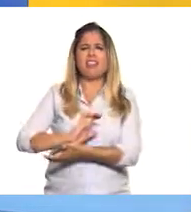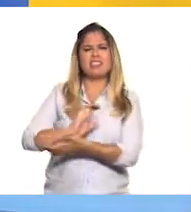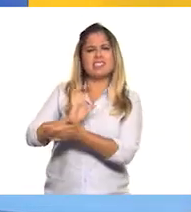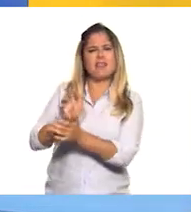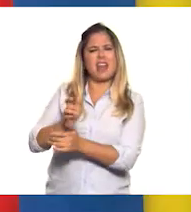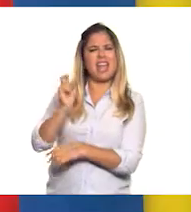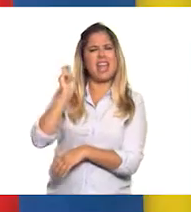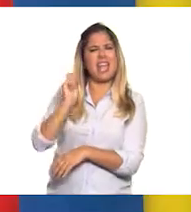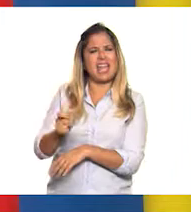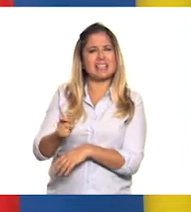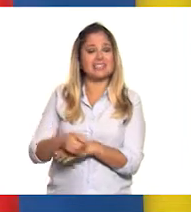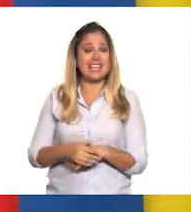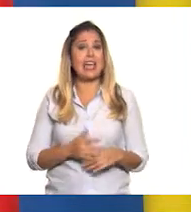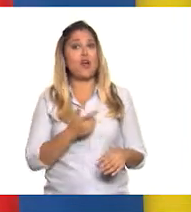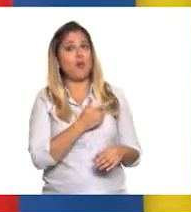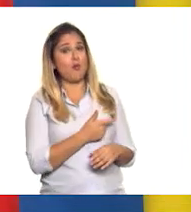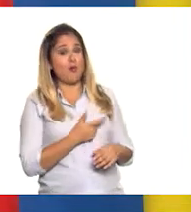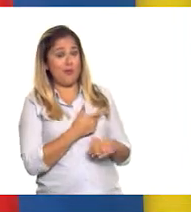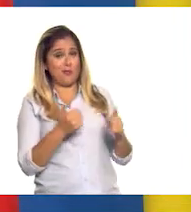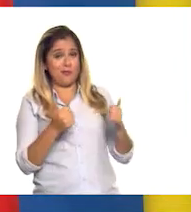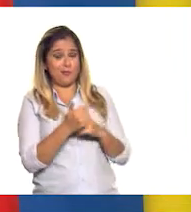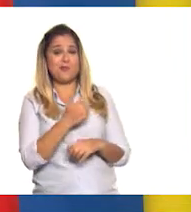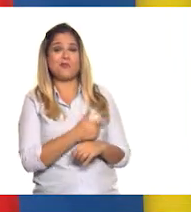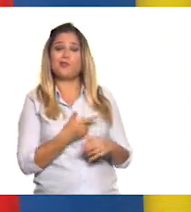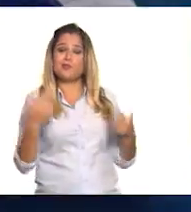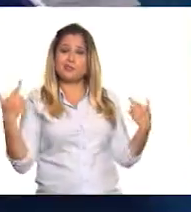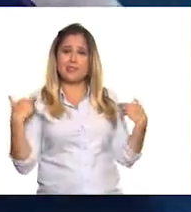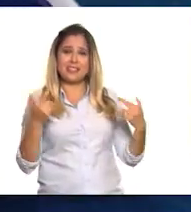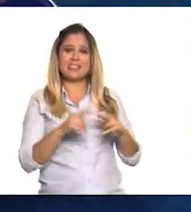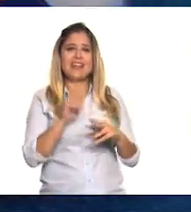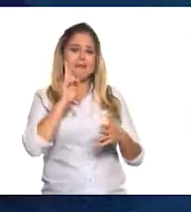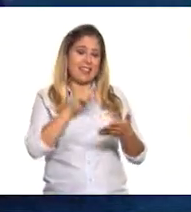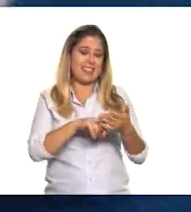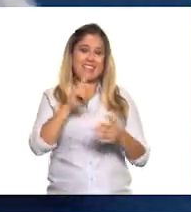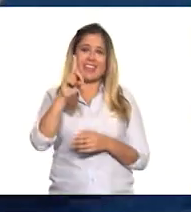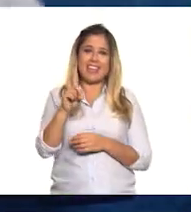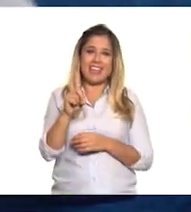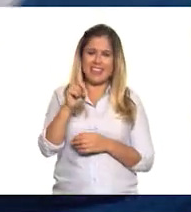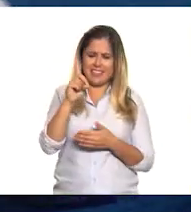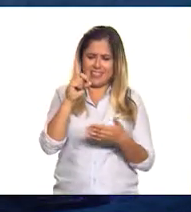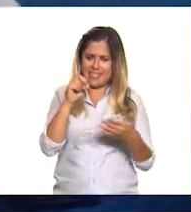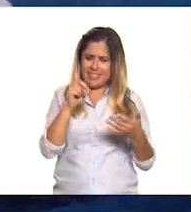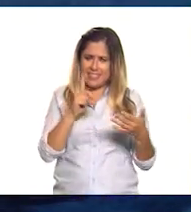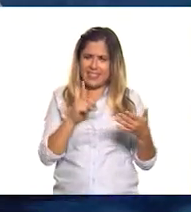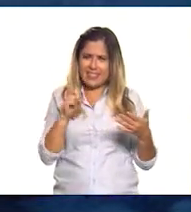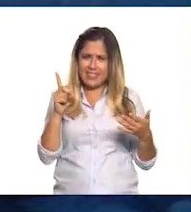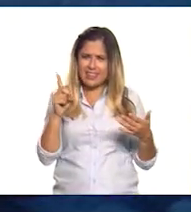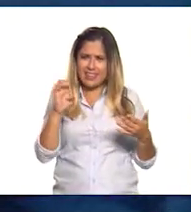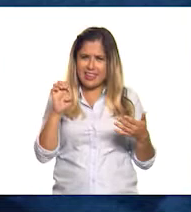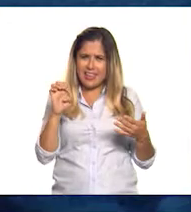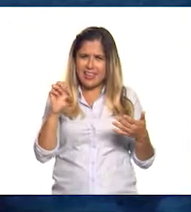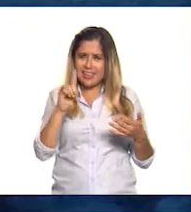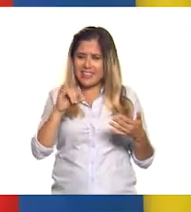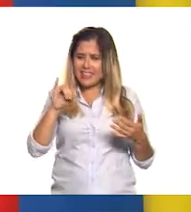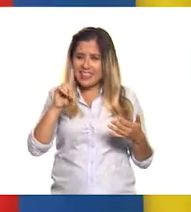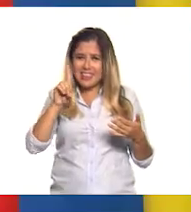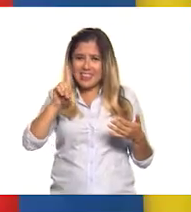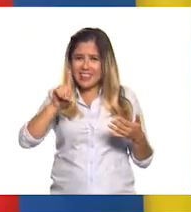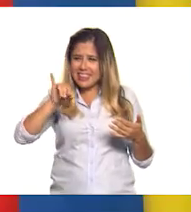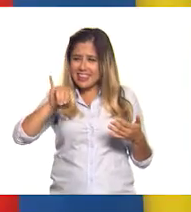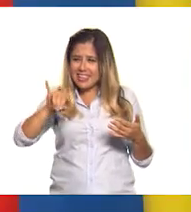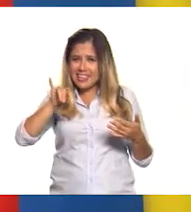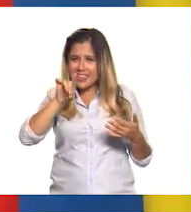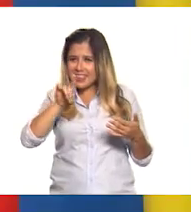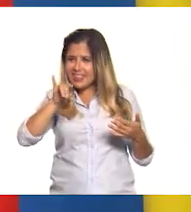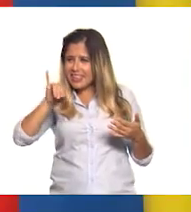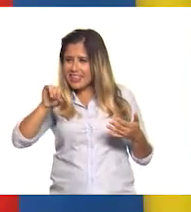favor. Con todo gusto, maestro Francisco. A ver, vamos a ver. Estoy en la D, D, E, D, E, ya llegué la